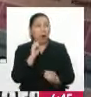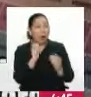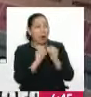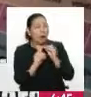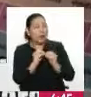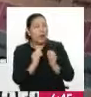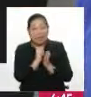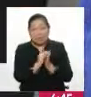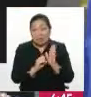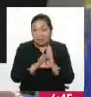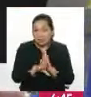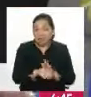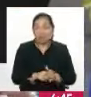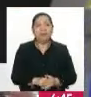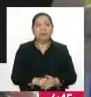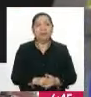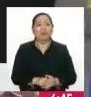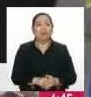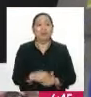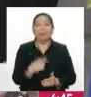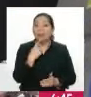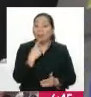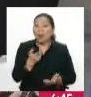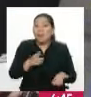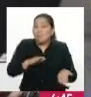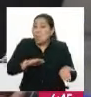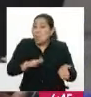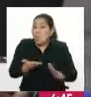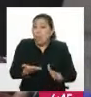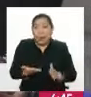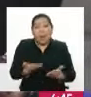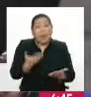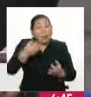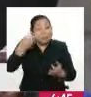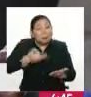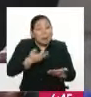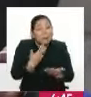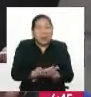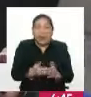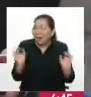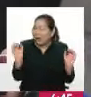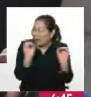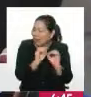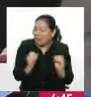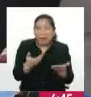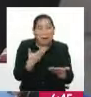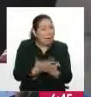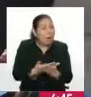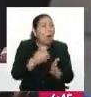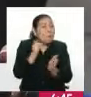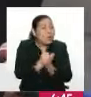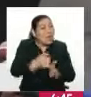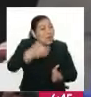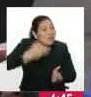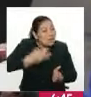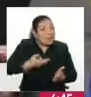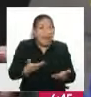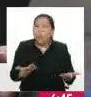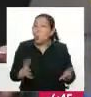manipulados. El señor Mamani se murió llevándose la prueba original. Jamás puso a disposición la